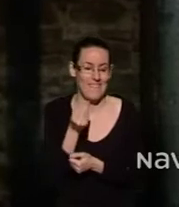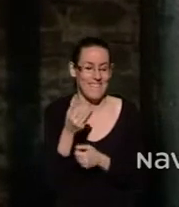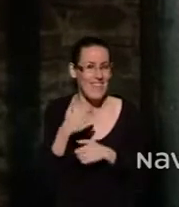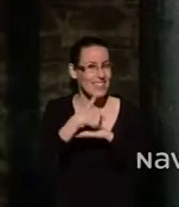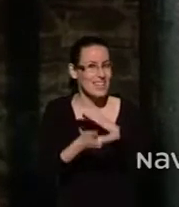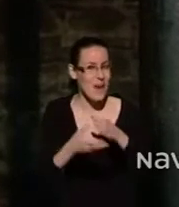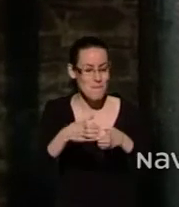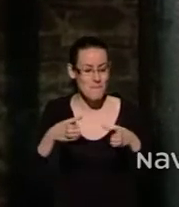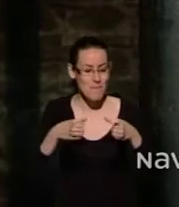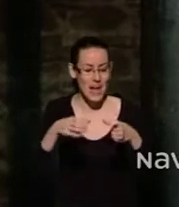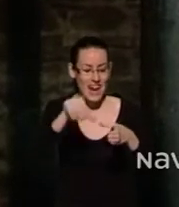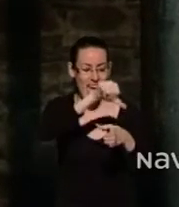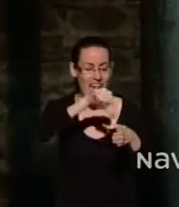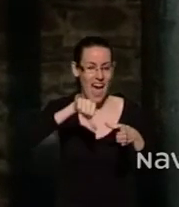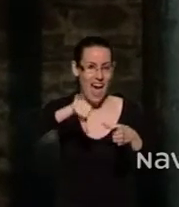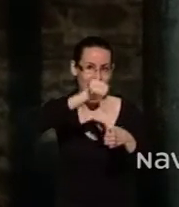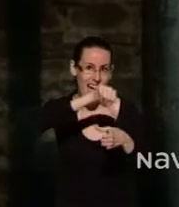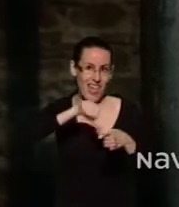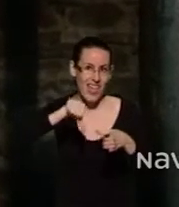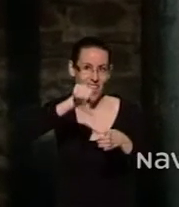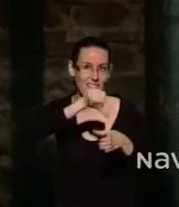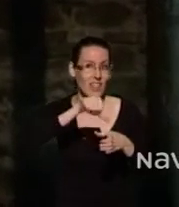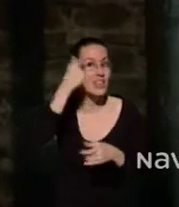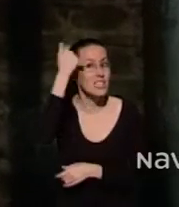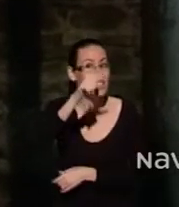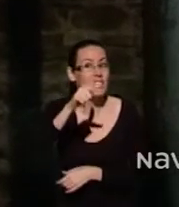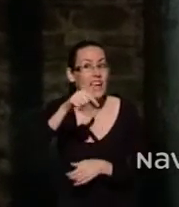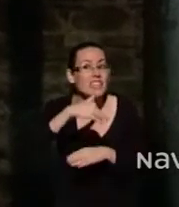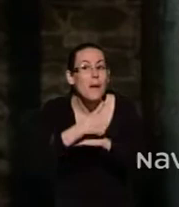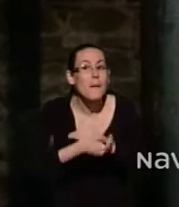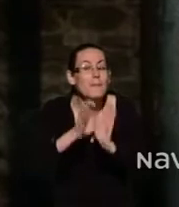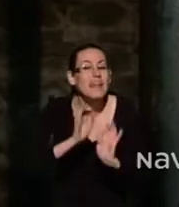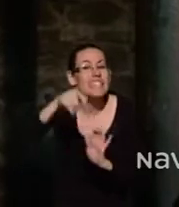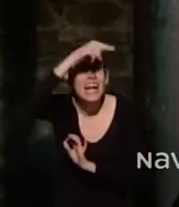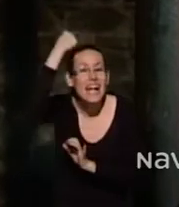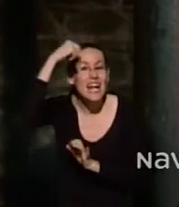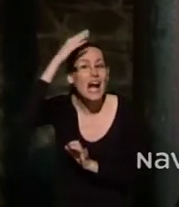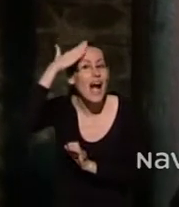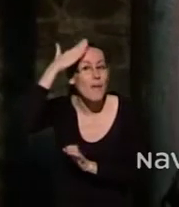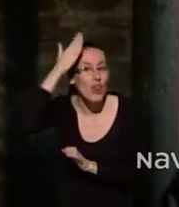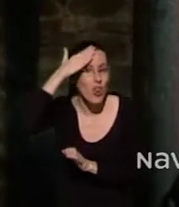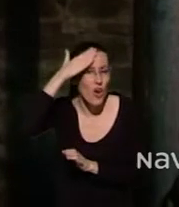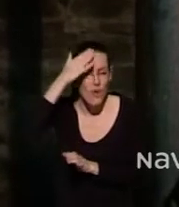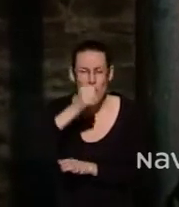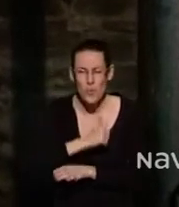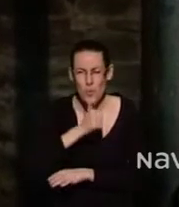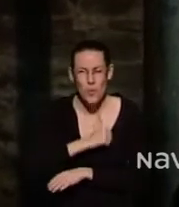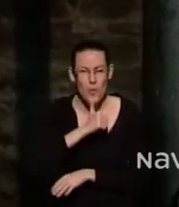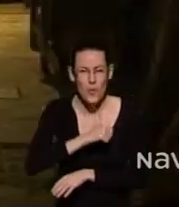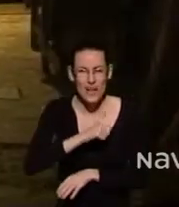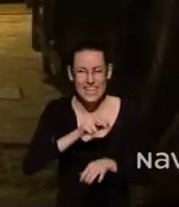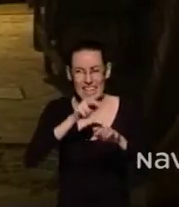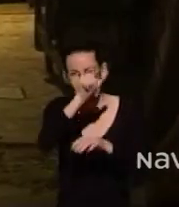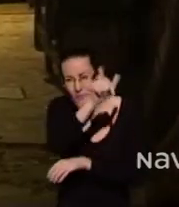caseros que se hacían entonces, que se amasaban en casa cada 8 días, que aquellos panes no se pasaban nunca, y ese era mi